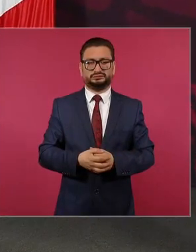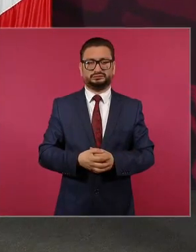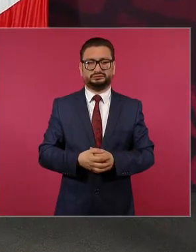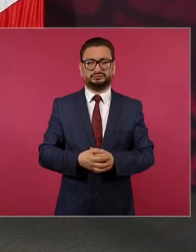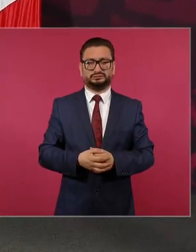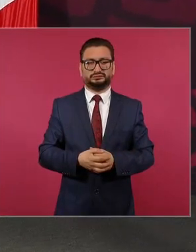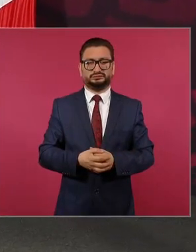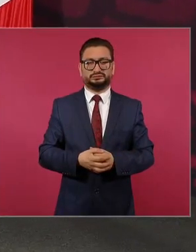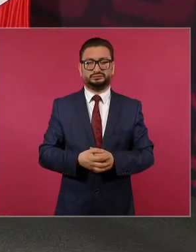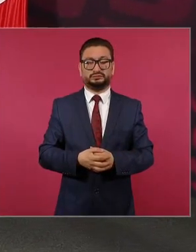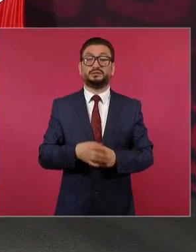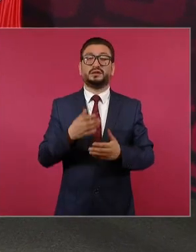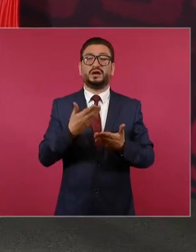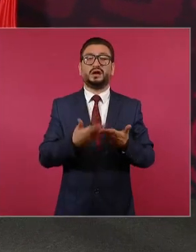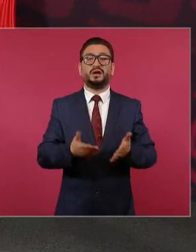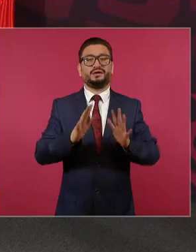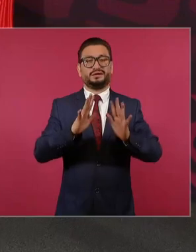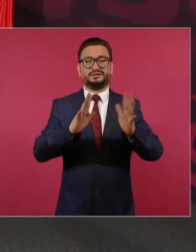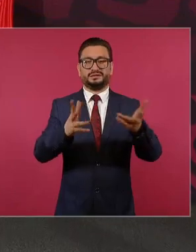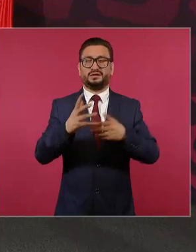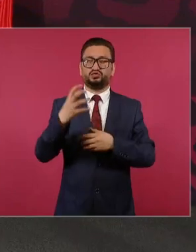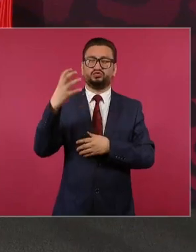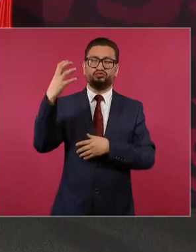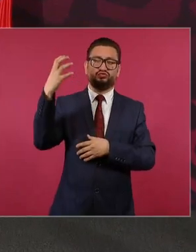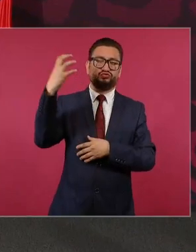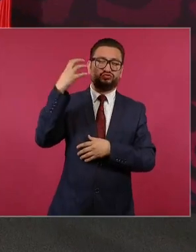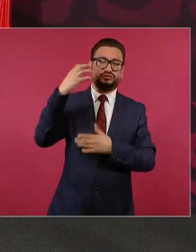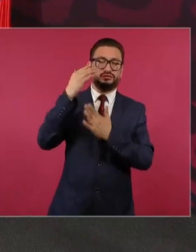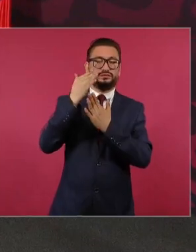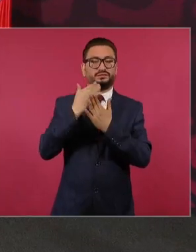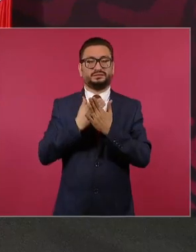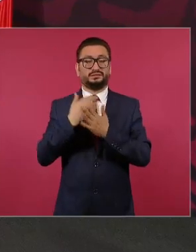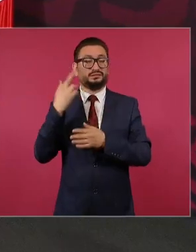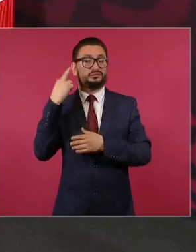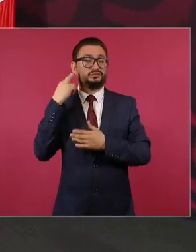hay menos calor, menos ruido,